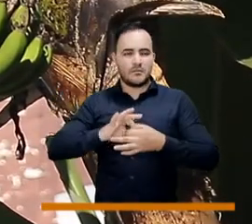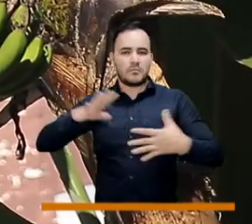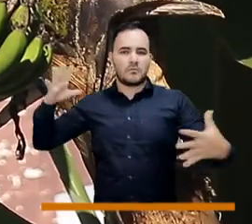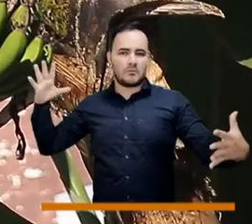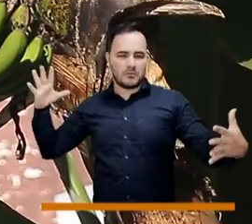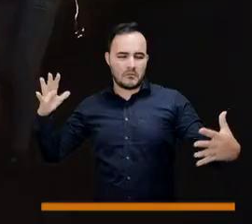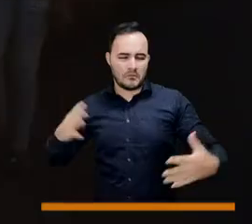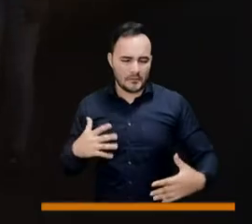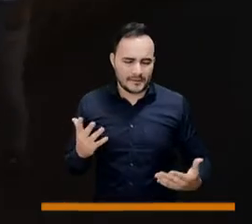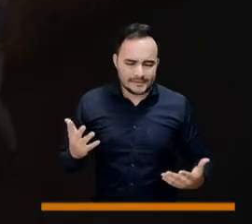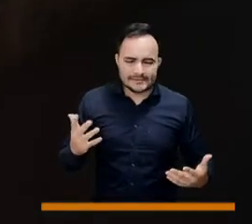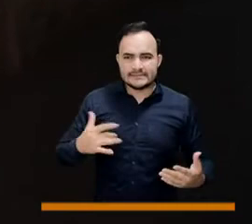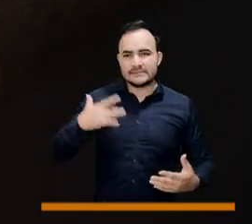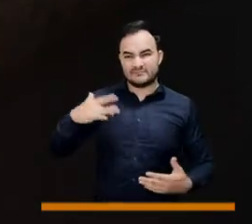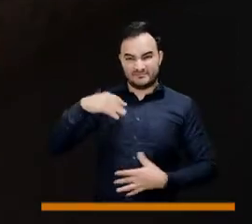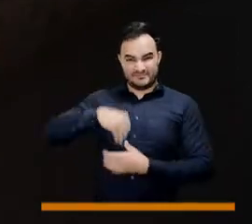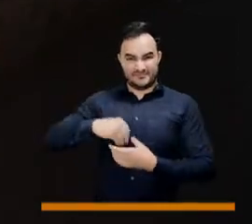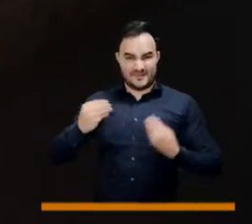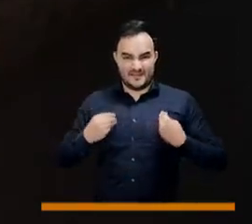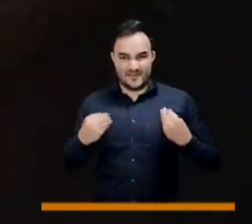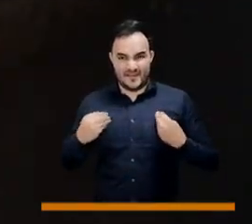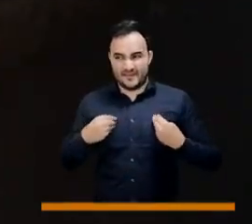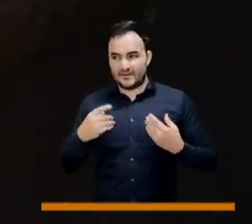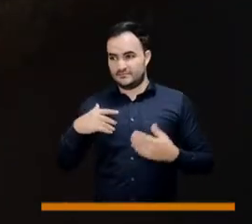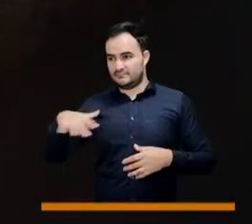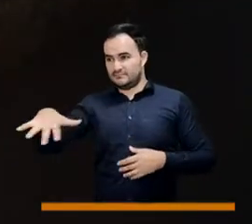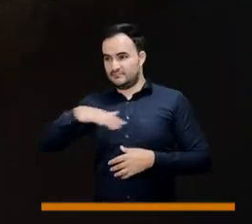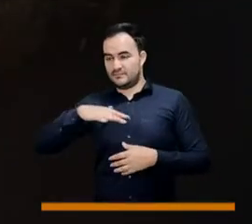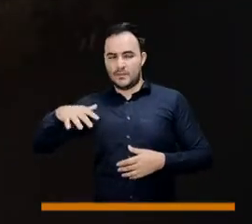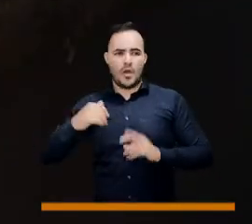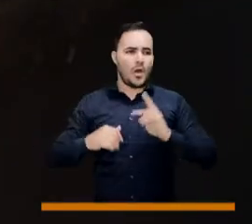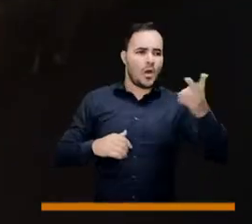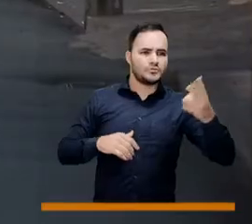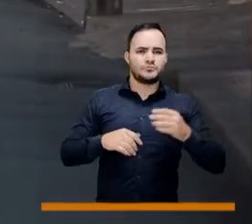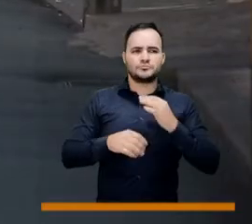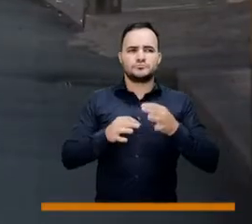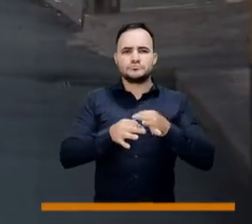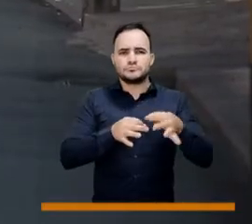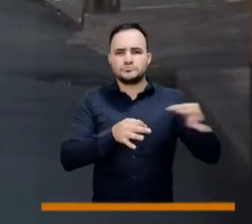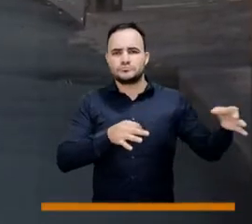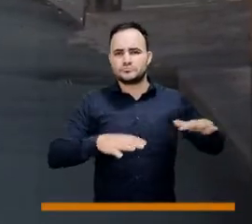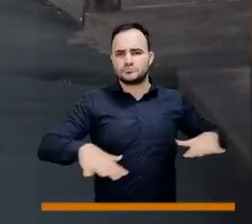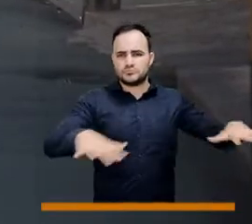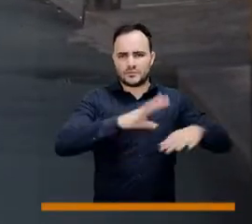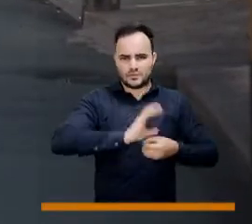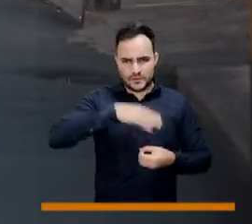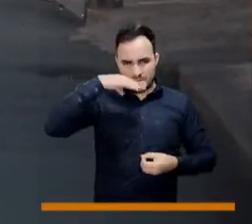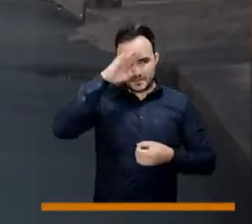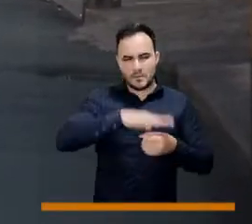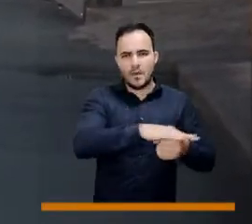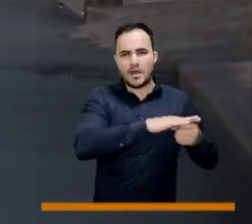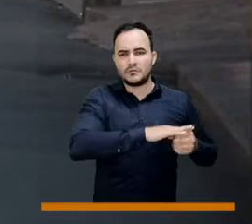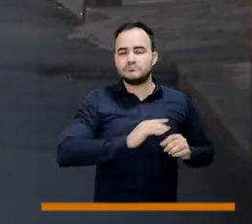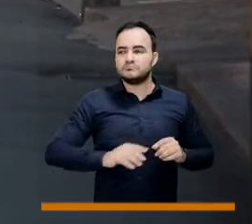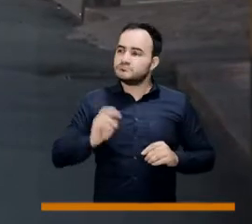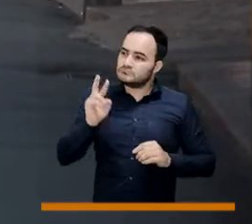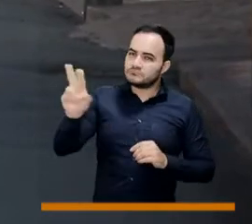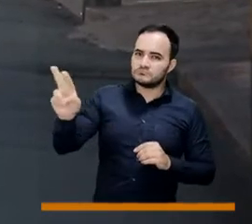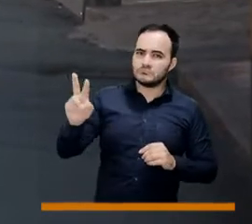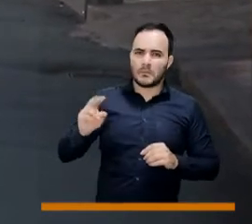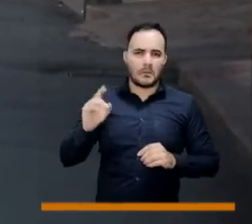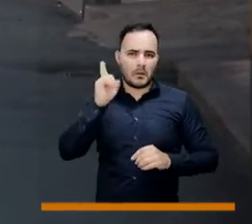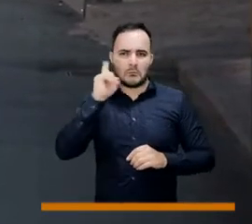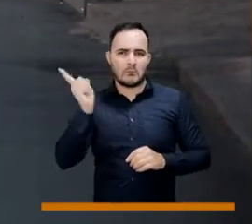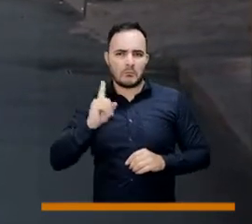Medellín. Los habitantes de las demás comunas del municipio de Medellín no reconocen o a veces no